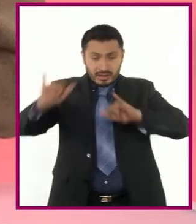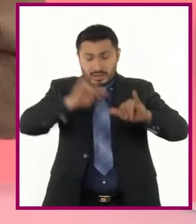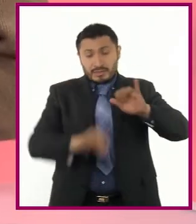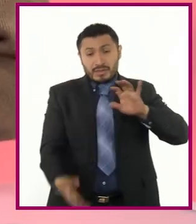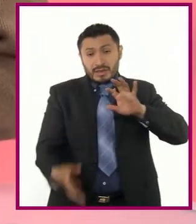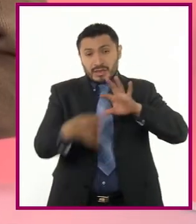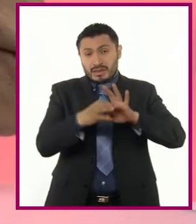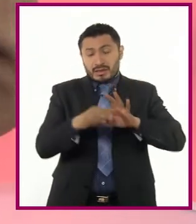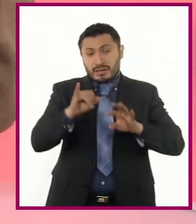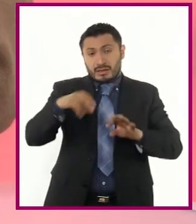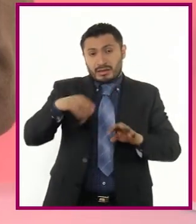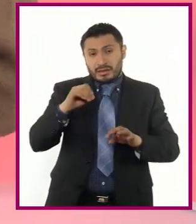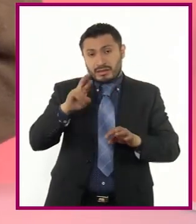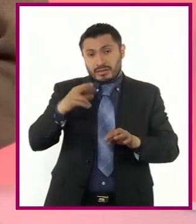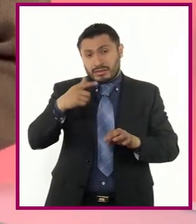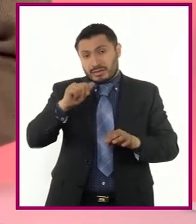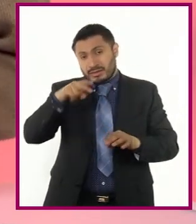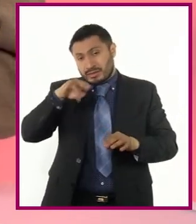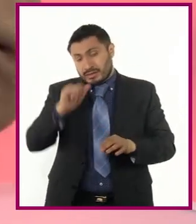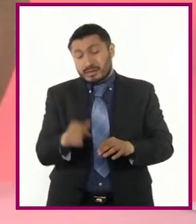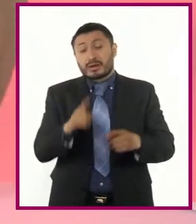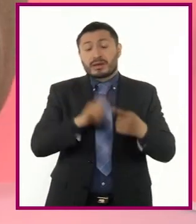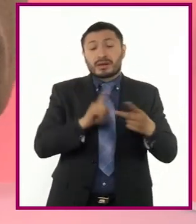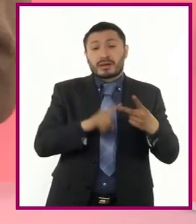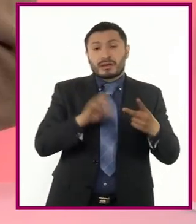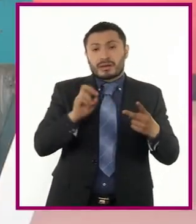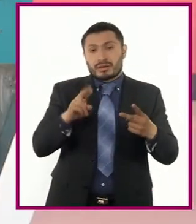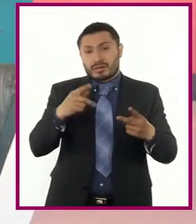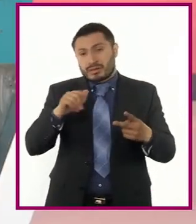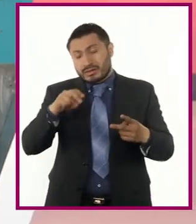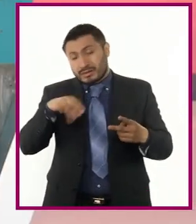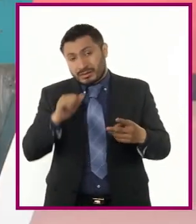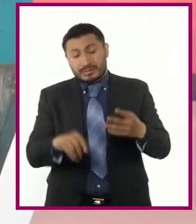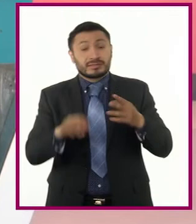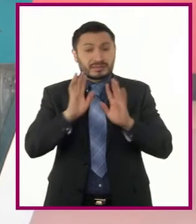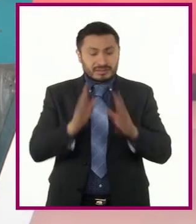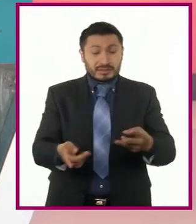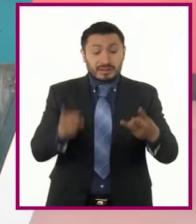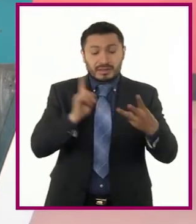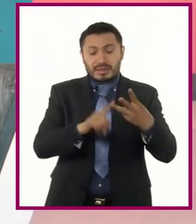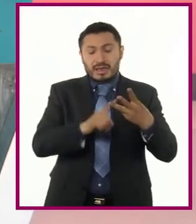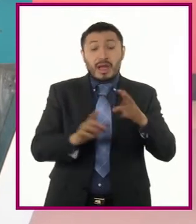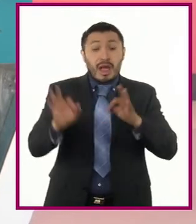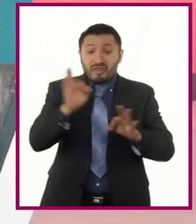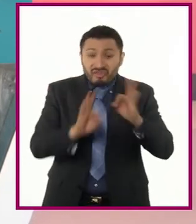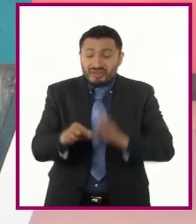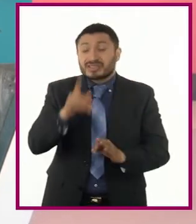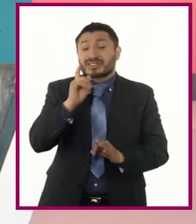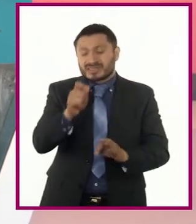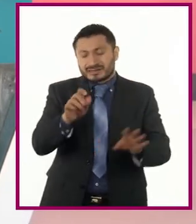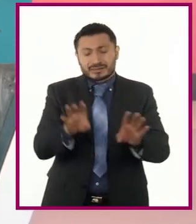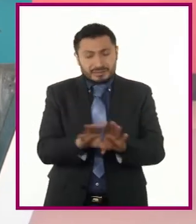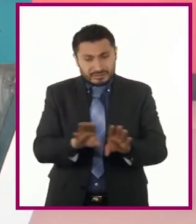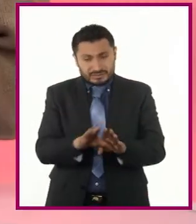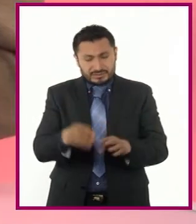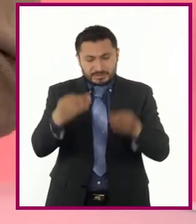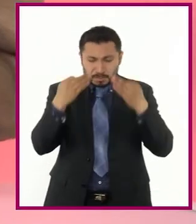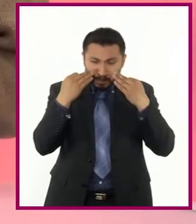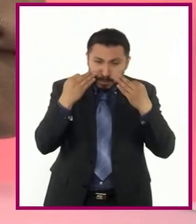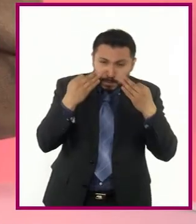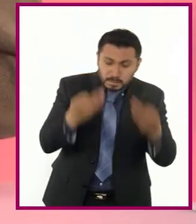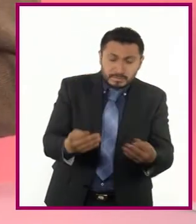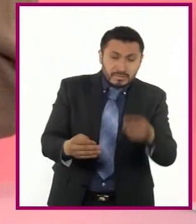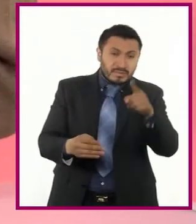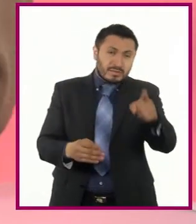la parte inorgánica y la orgánica. También se dice la contaminación física. En este sentido lo podemos apreciar, yo creo que alguien